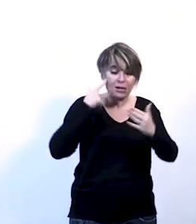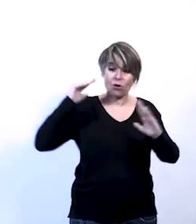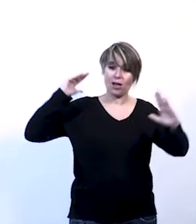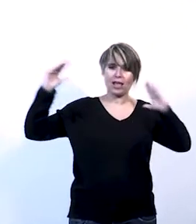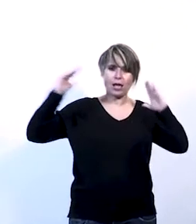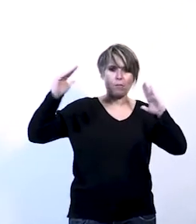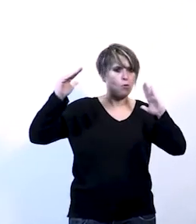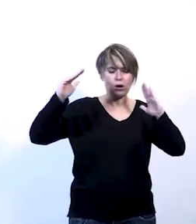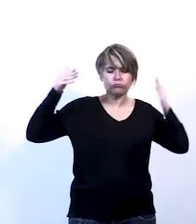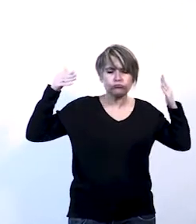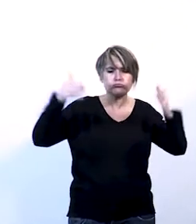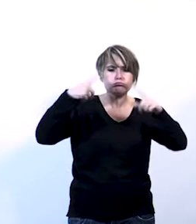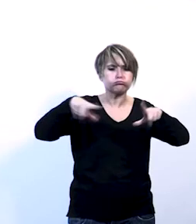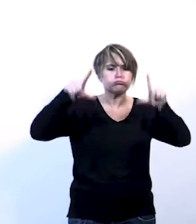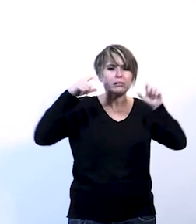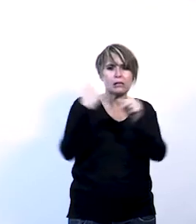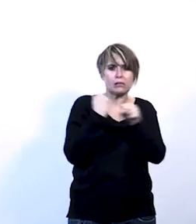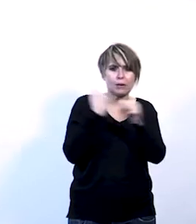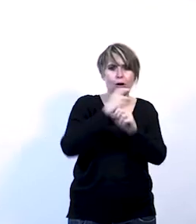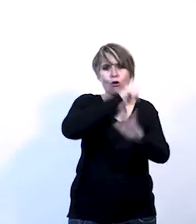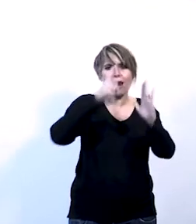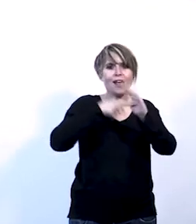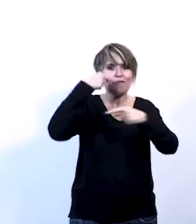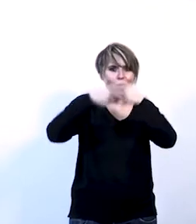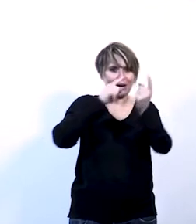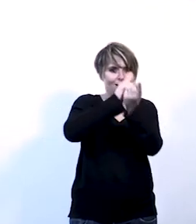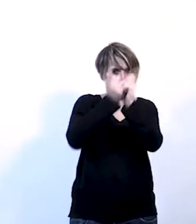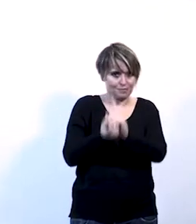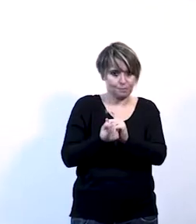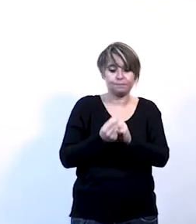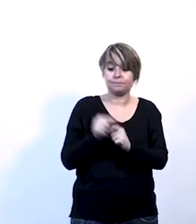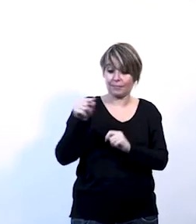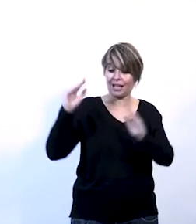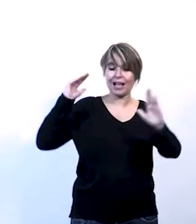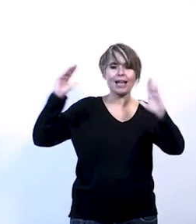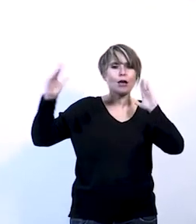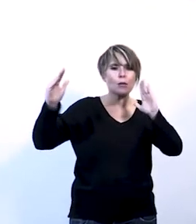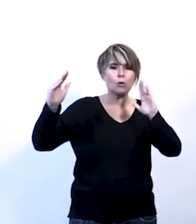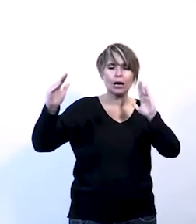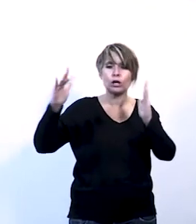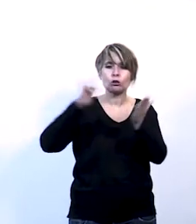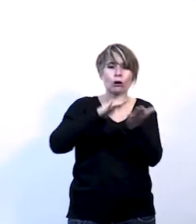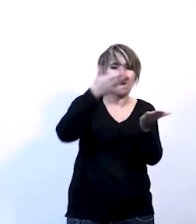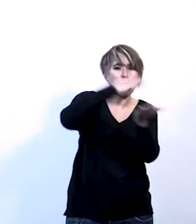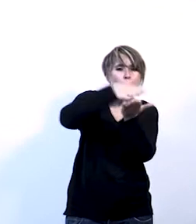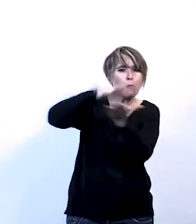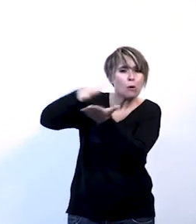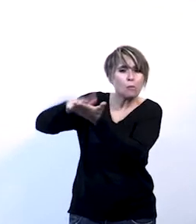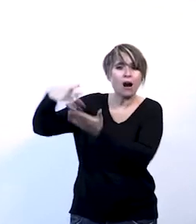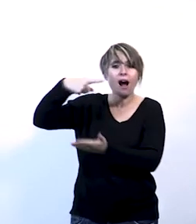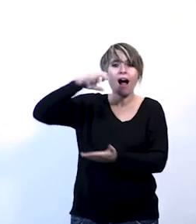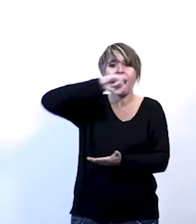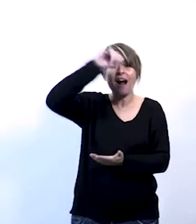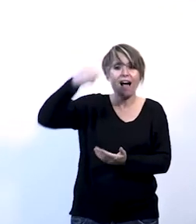tiempo era la cumbre del trabajo para cambiar la ley de la familia. En aquel tiempo se hizo una matanza en Gaza.